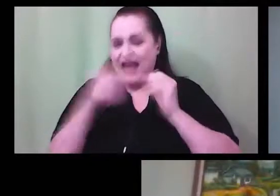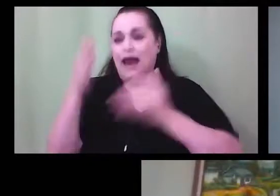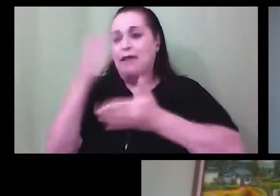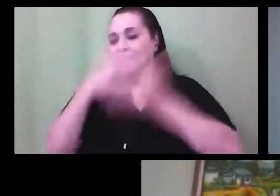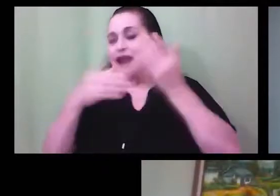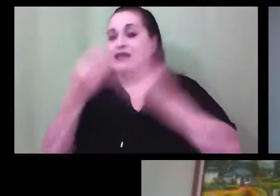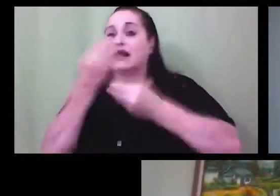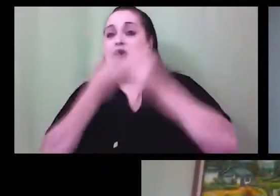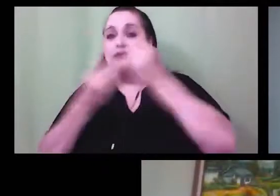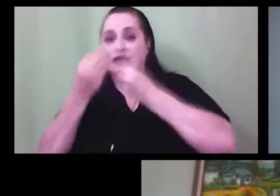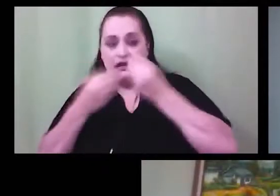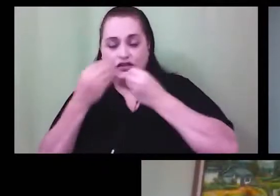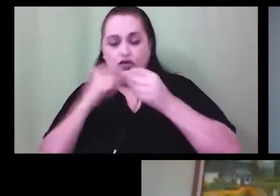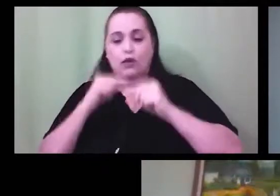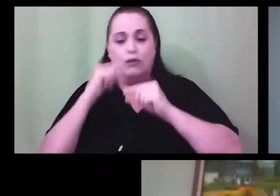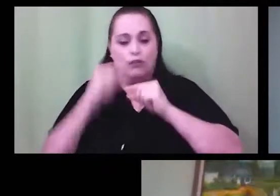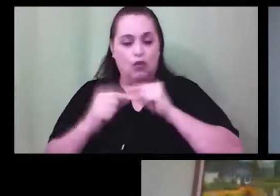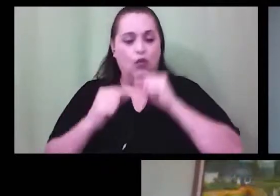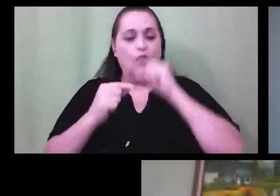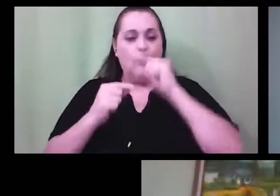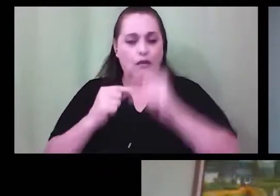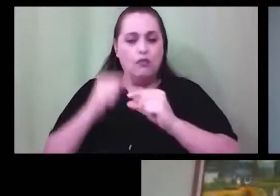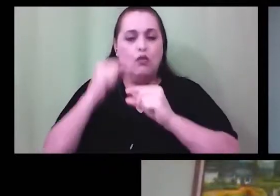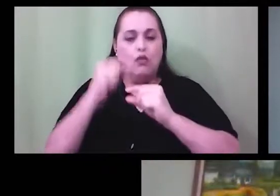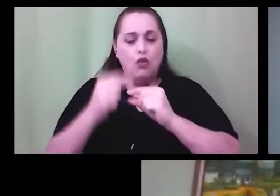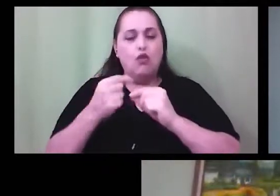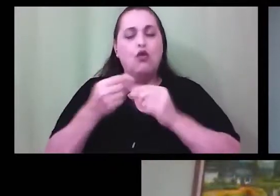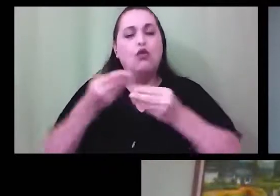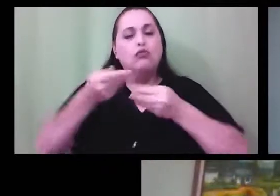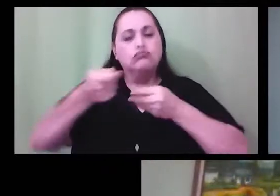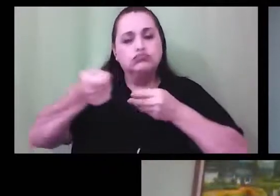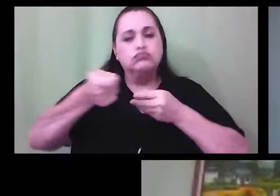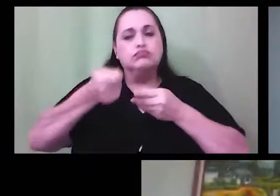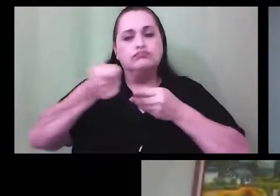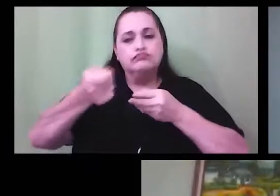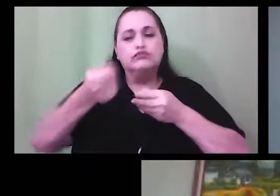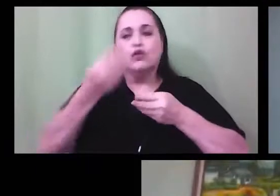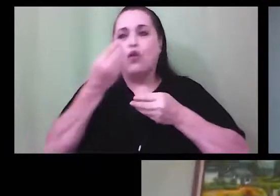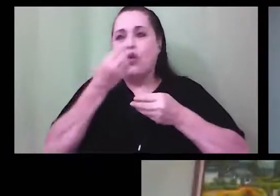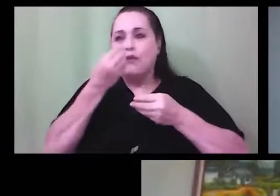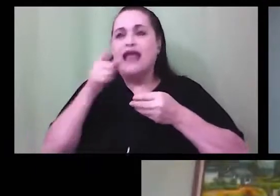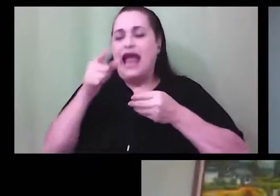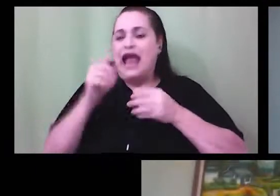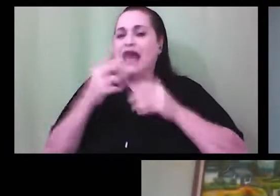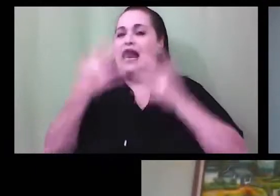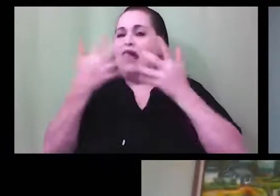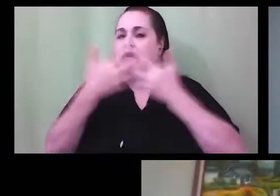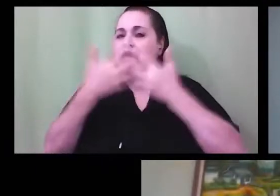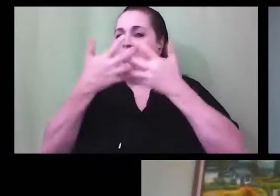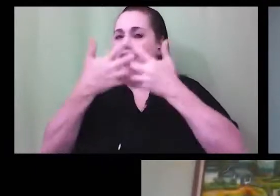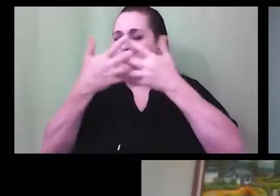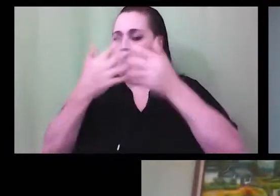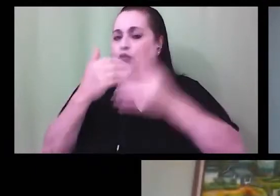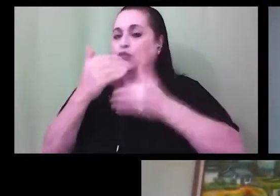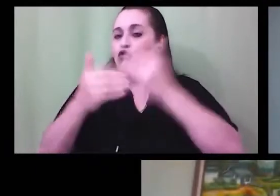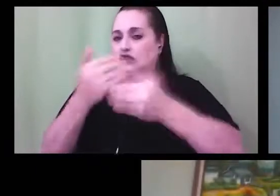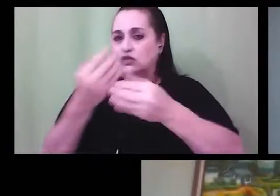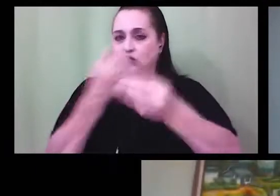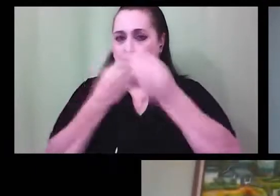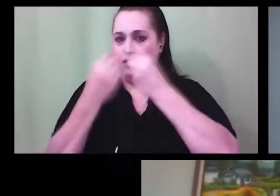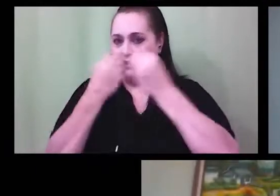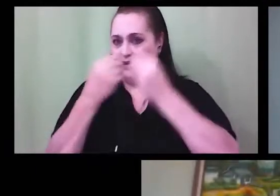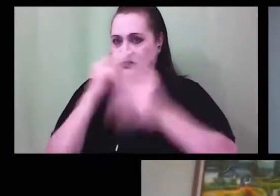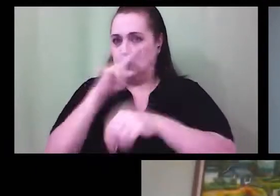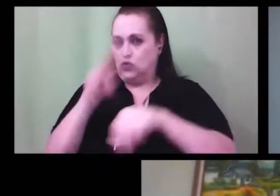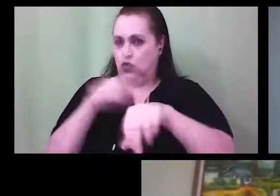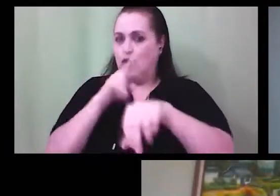alimentación, ¿verdad? Poquito a poco irle introduciendo comidita para que él se fuera adaptando a ese proceso normal de lo que es